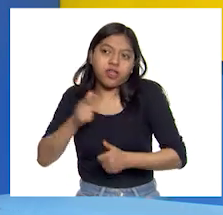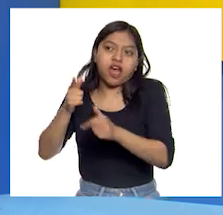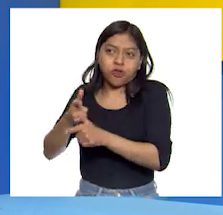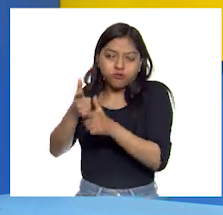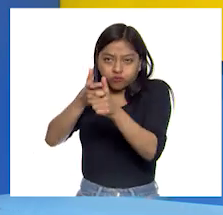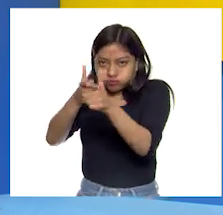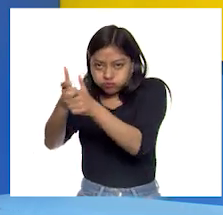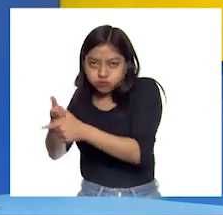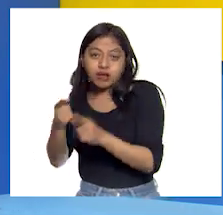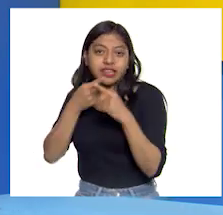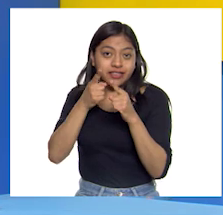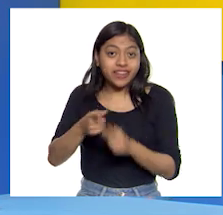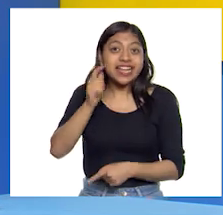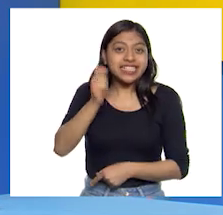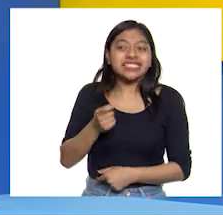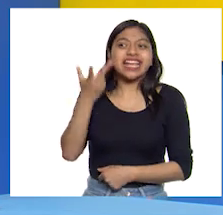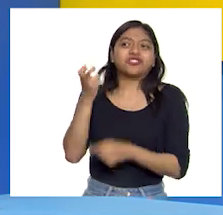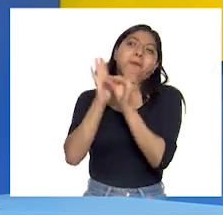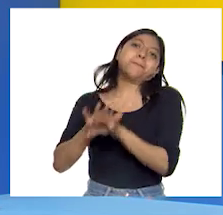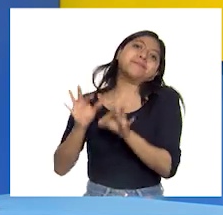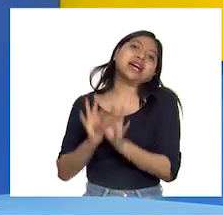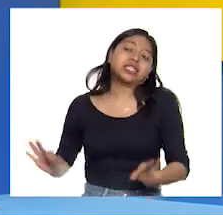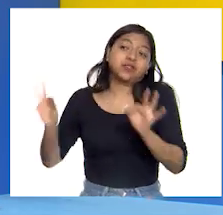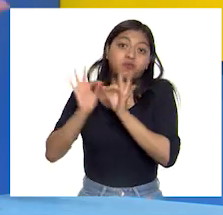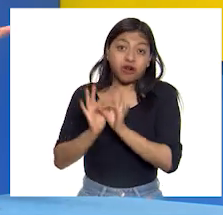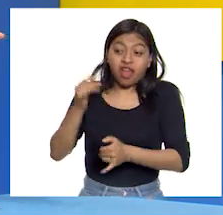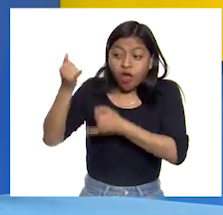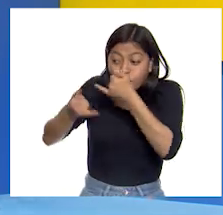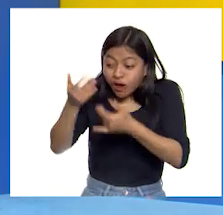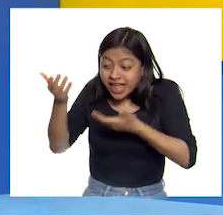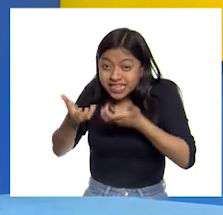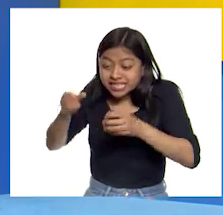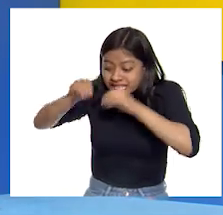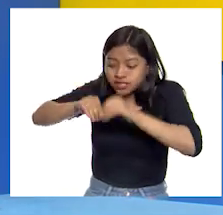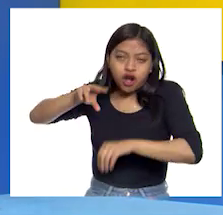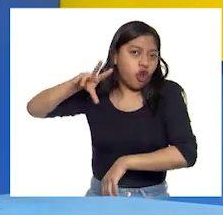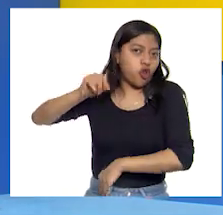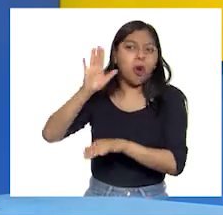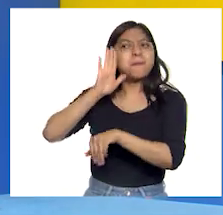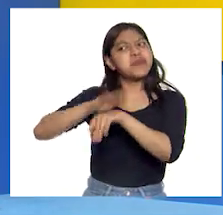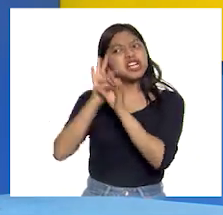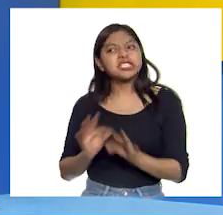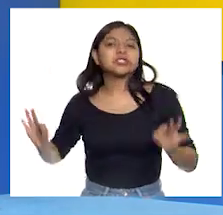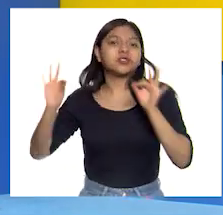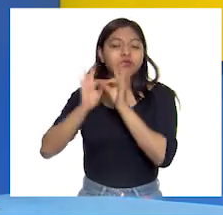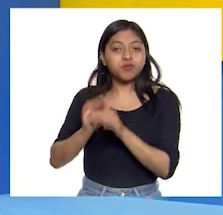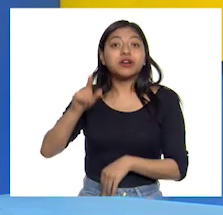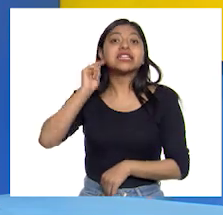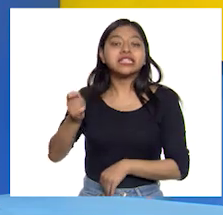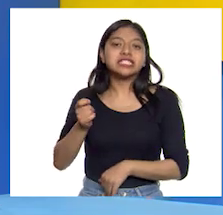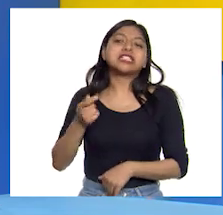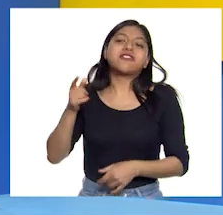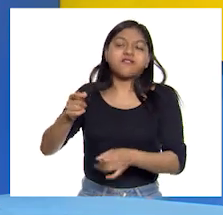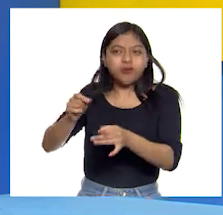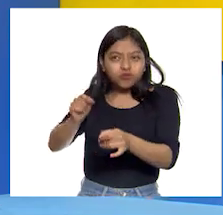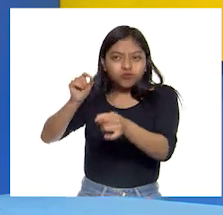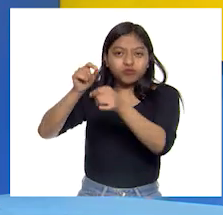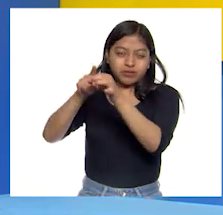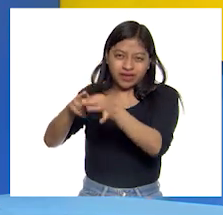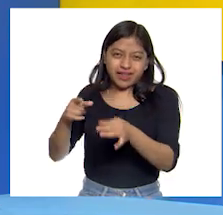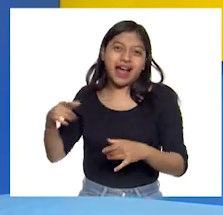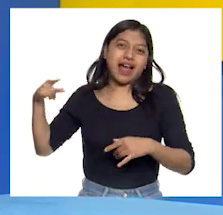pesada se volvió más importante que la de bienes de consumo. Es decir, se preocuparon por producir carros de combate,